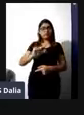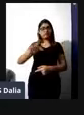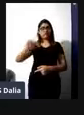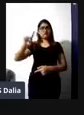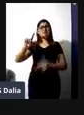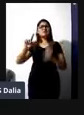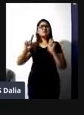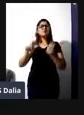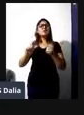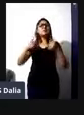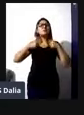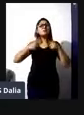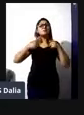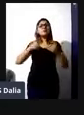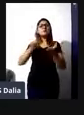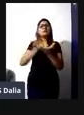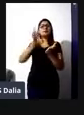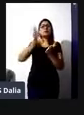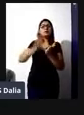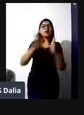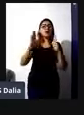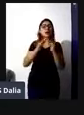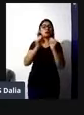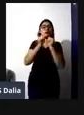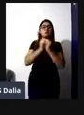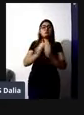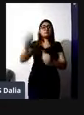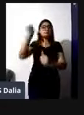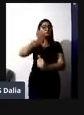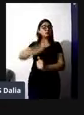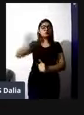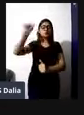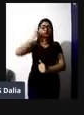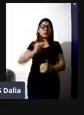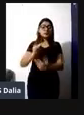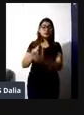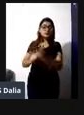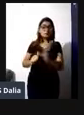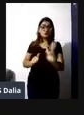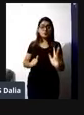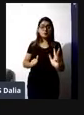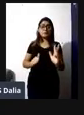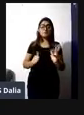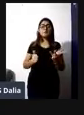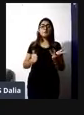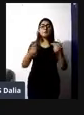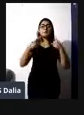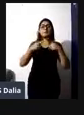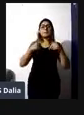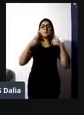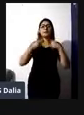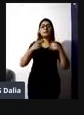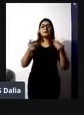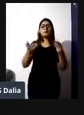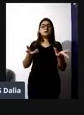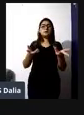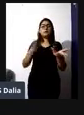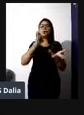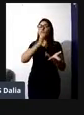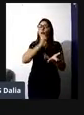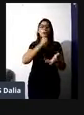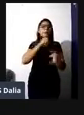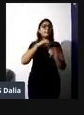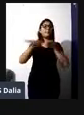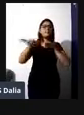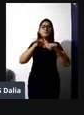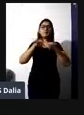discapacidad que nunca han salido de su casa, que nunca han tenido la posibilidad de tener un empleo, de poder